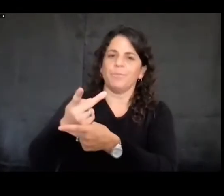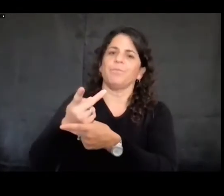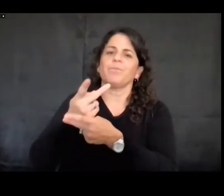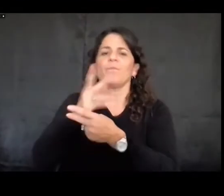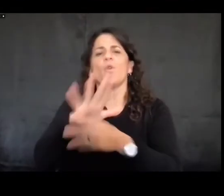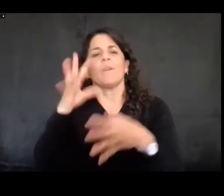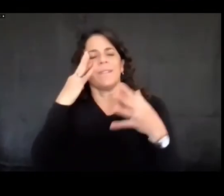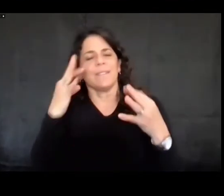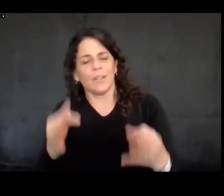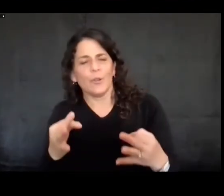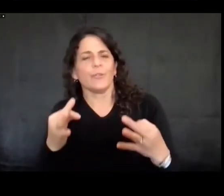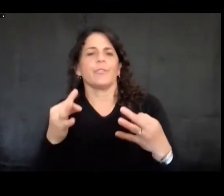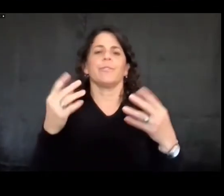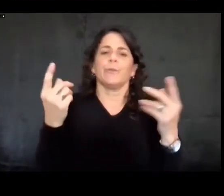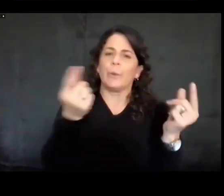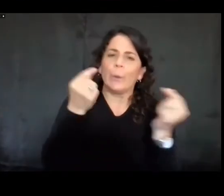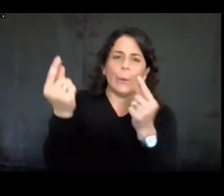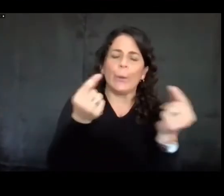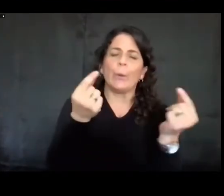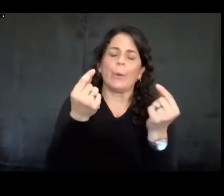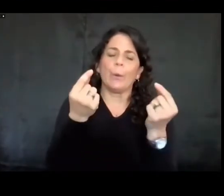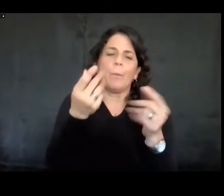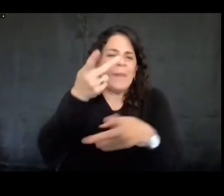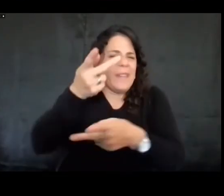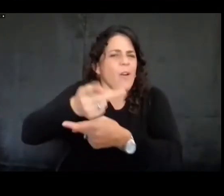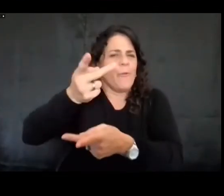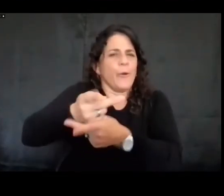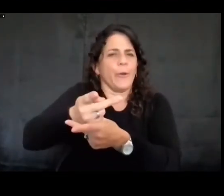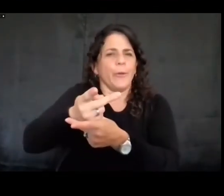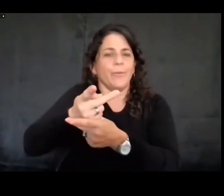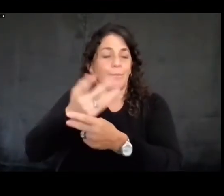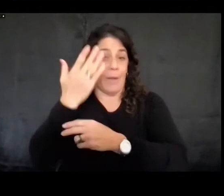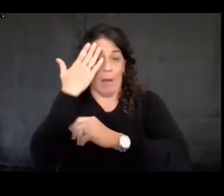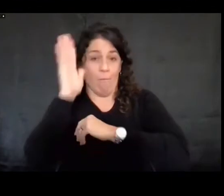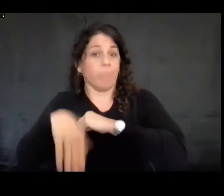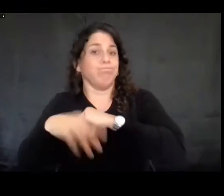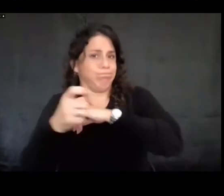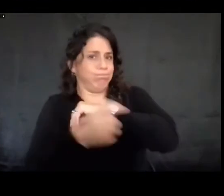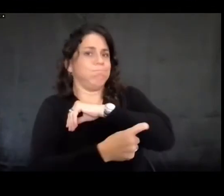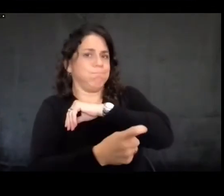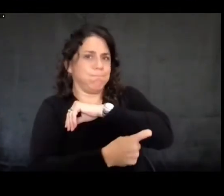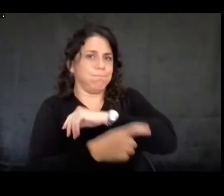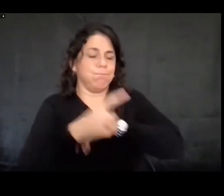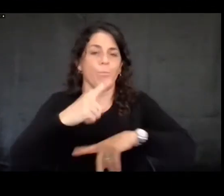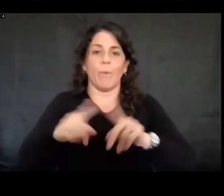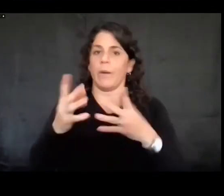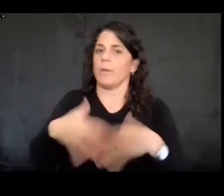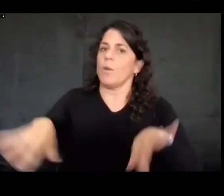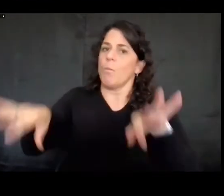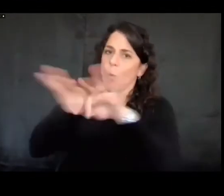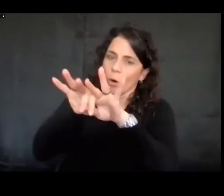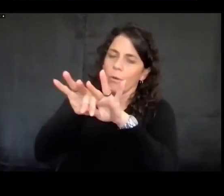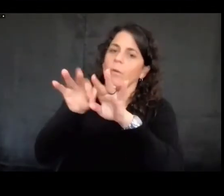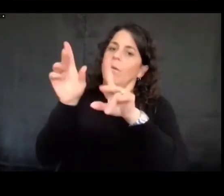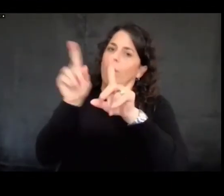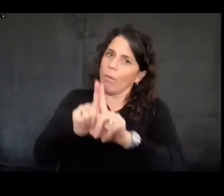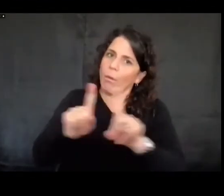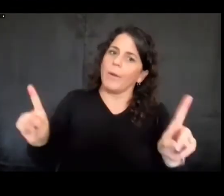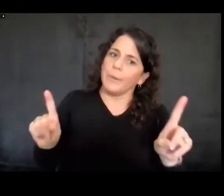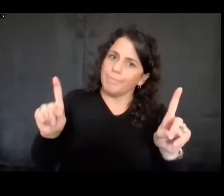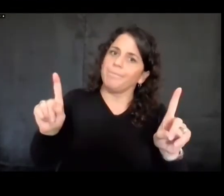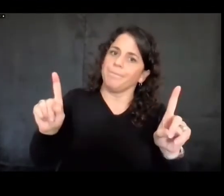con respecto a estos comportamientos durante este tiempo yo sé que uno está tentado de hacer todo esto pero